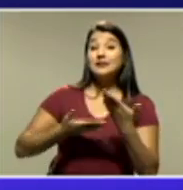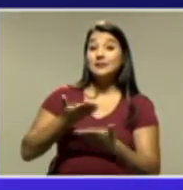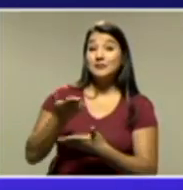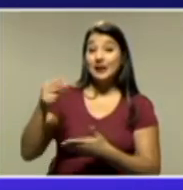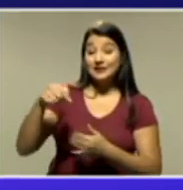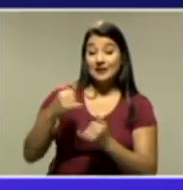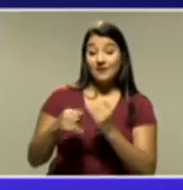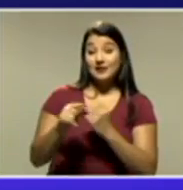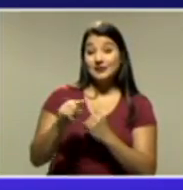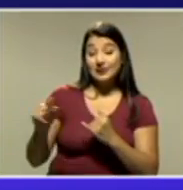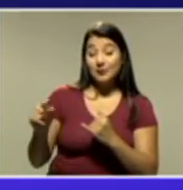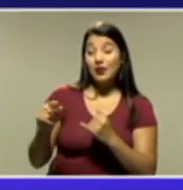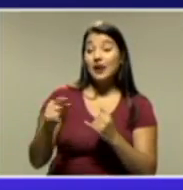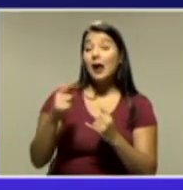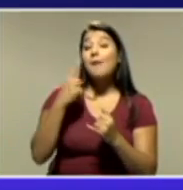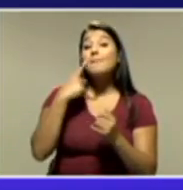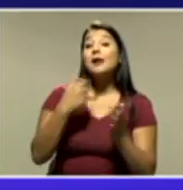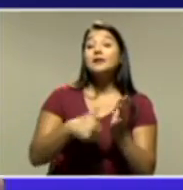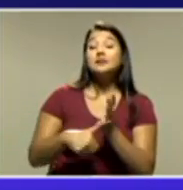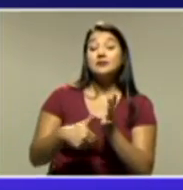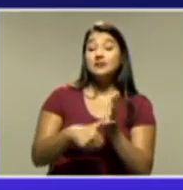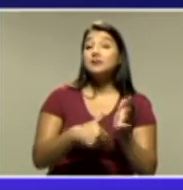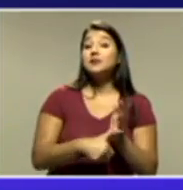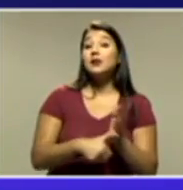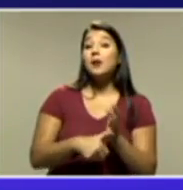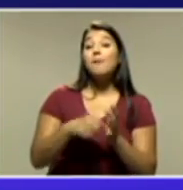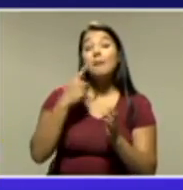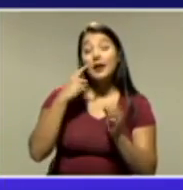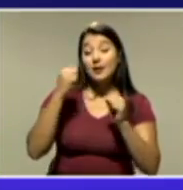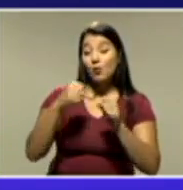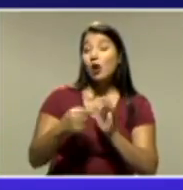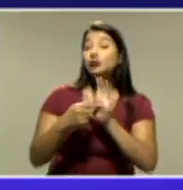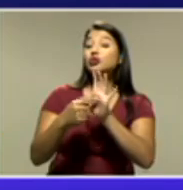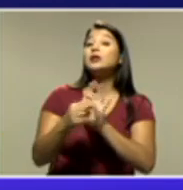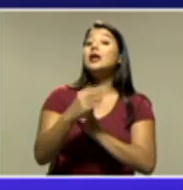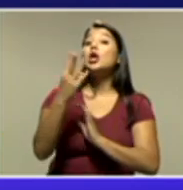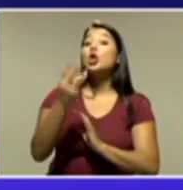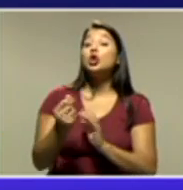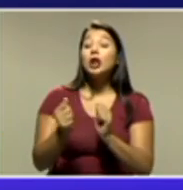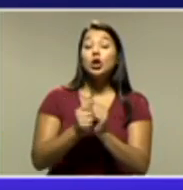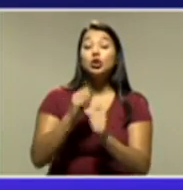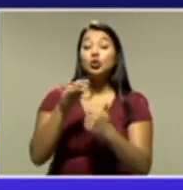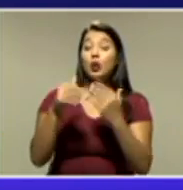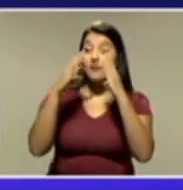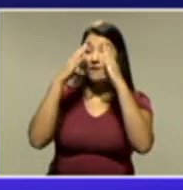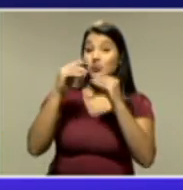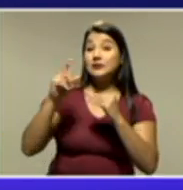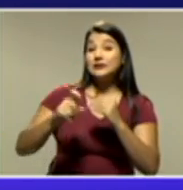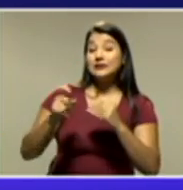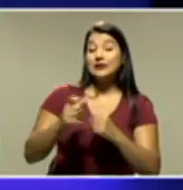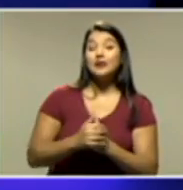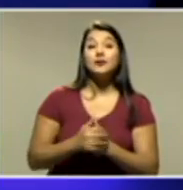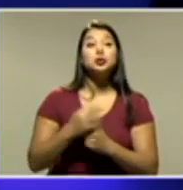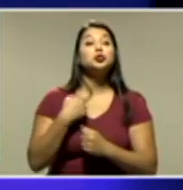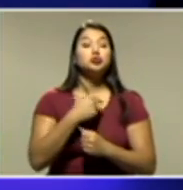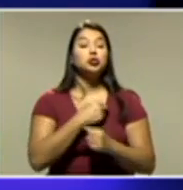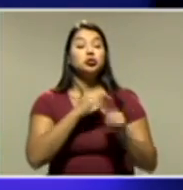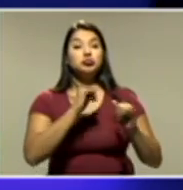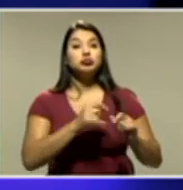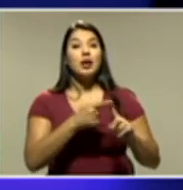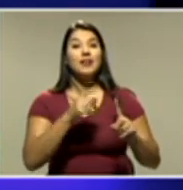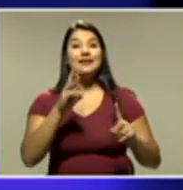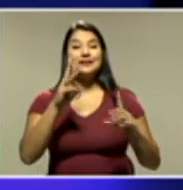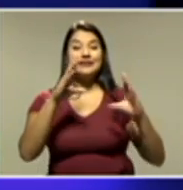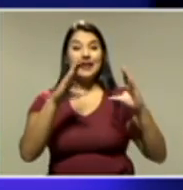fin de semana electoral para que pueda transmitir y contar con toda la información necesaria y oportunamente. Ahí vamos a estar desde las 6 de